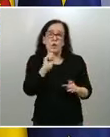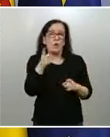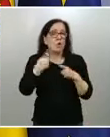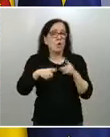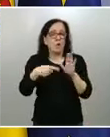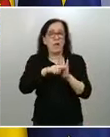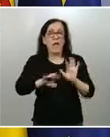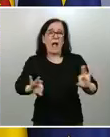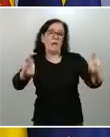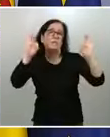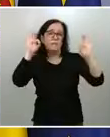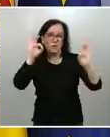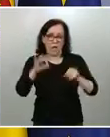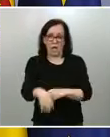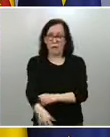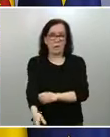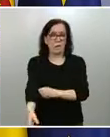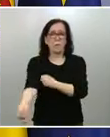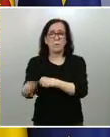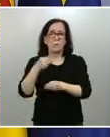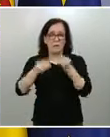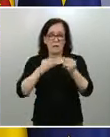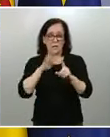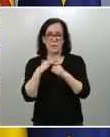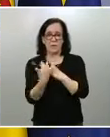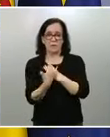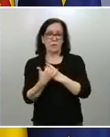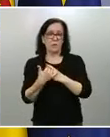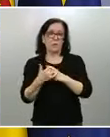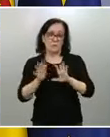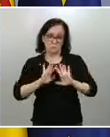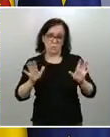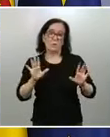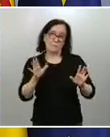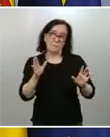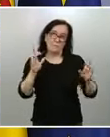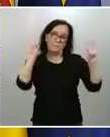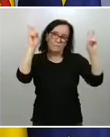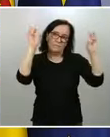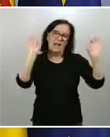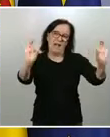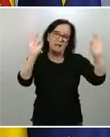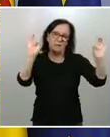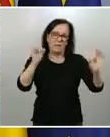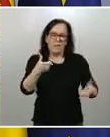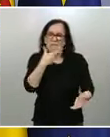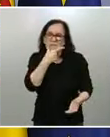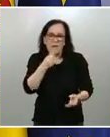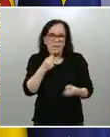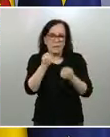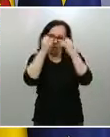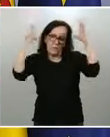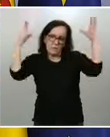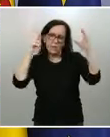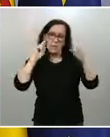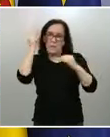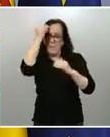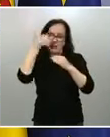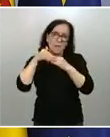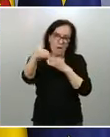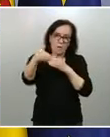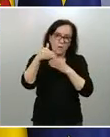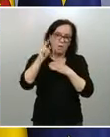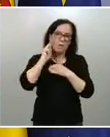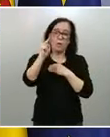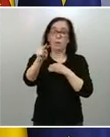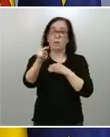para hacer frente a una situación tremendamente excepcional yo creo que es fácil visualizarlo por lo tanto efectivamente cuando